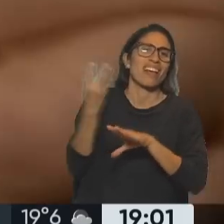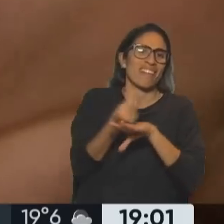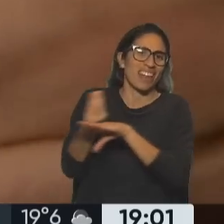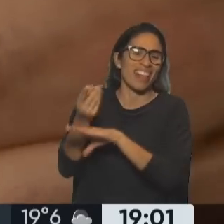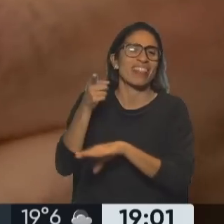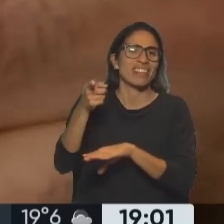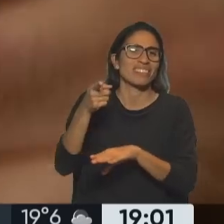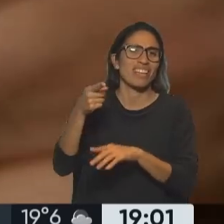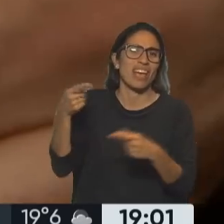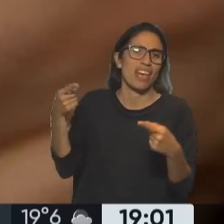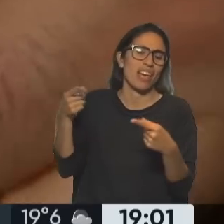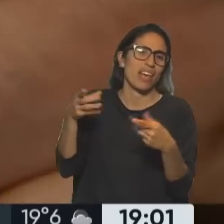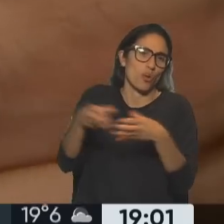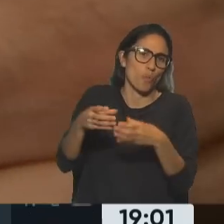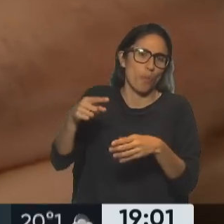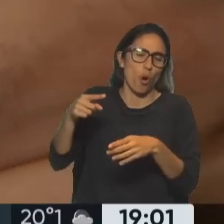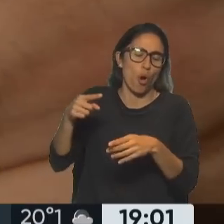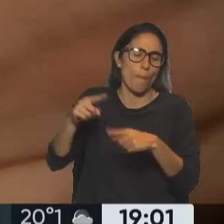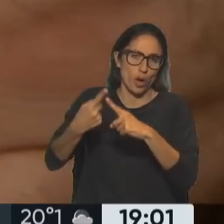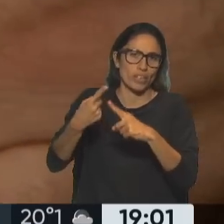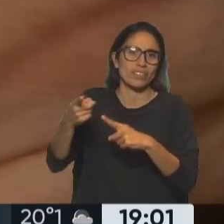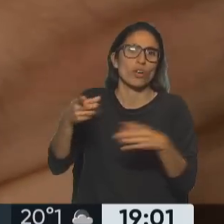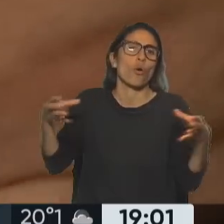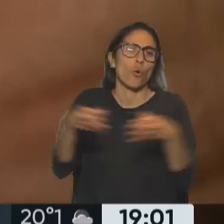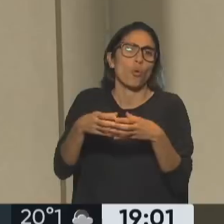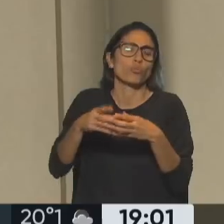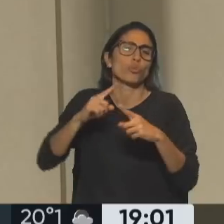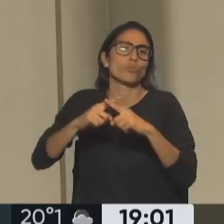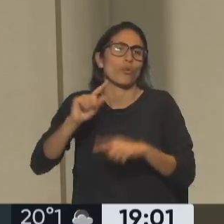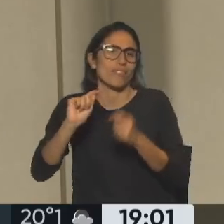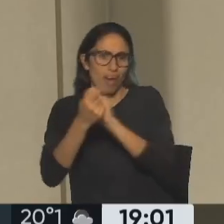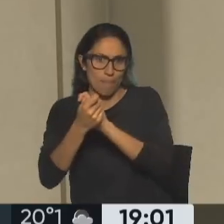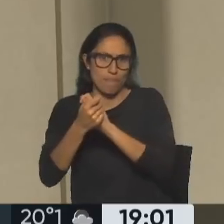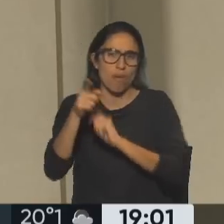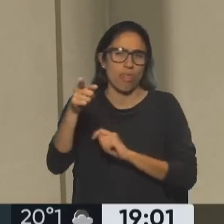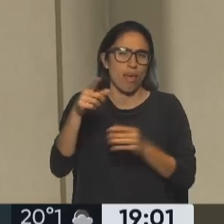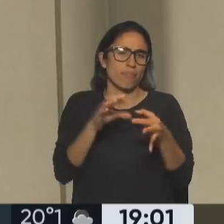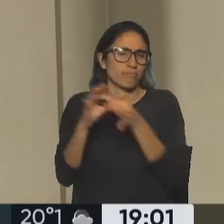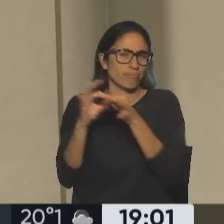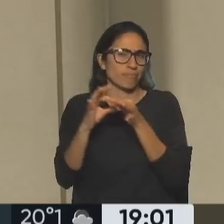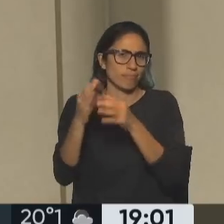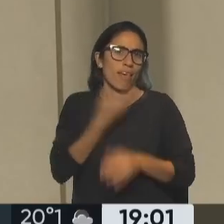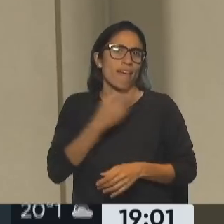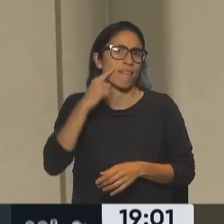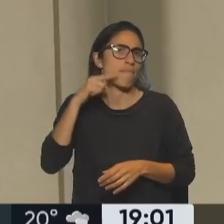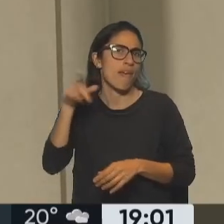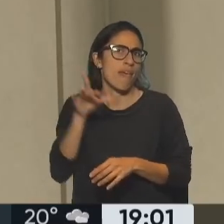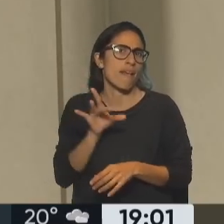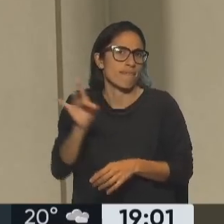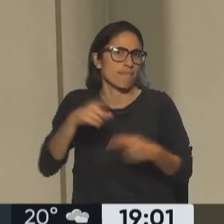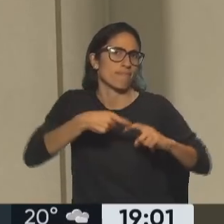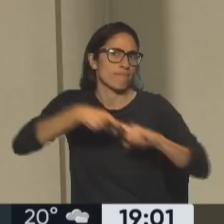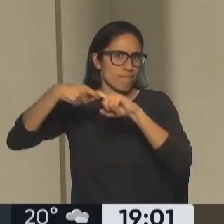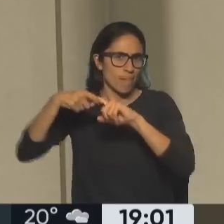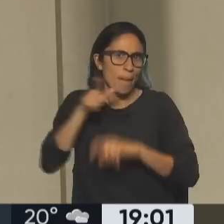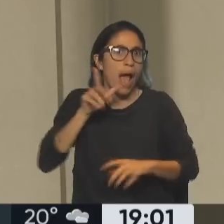de estar obstaculizando las negociaciones justamente con el Fondo Monetario Internacional. El director argentino ante